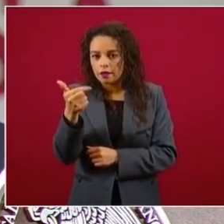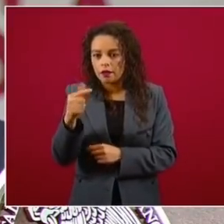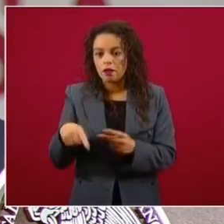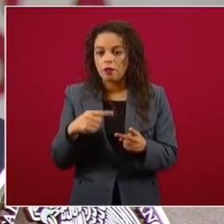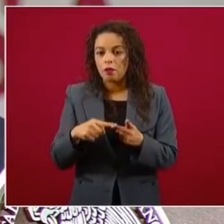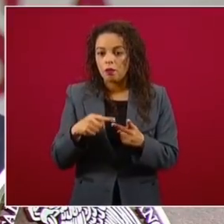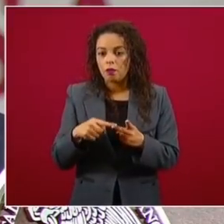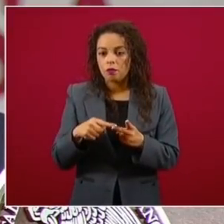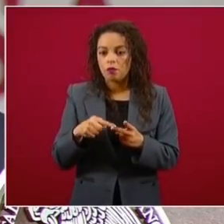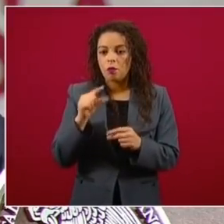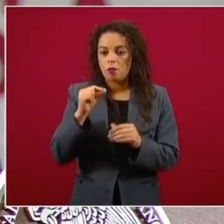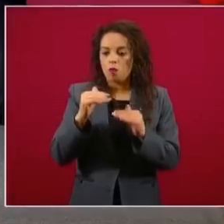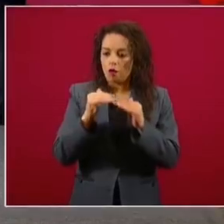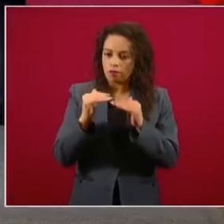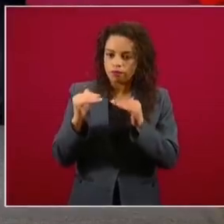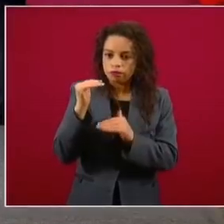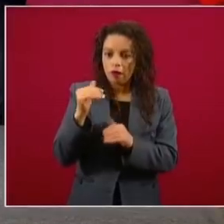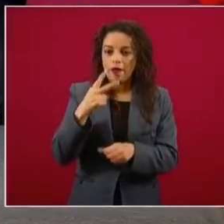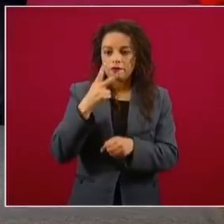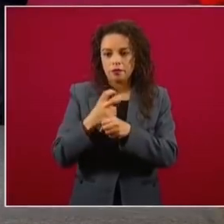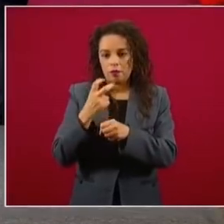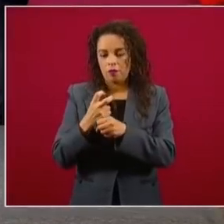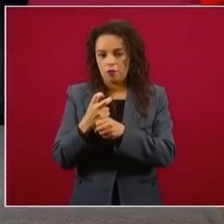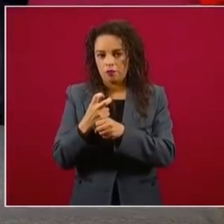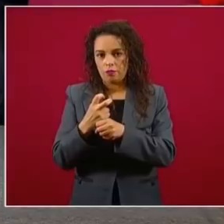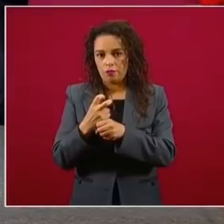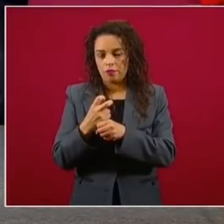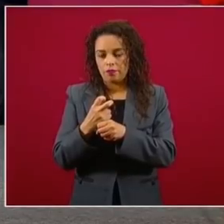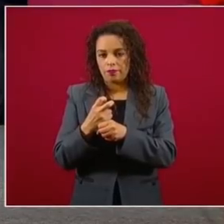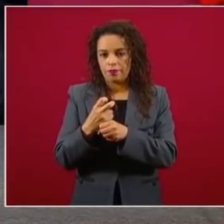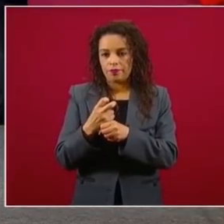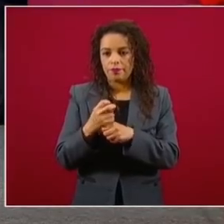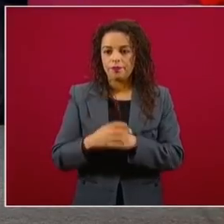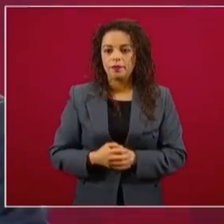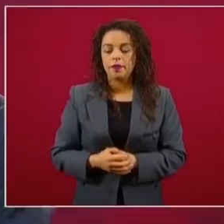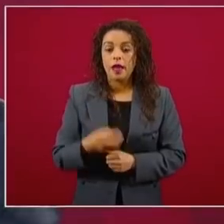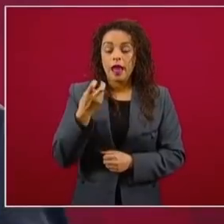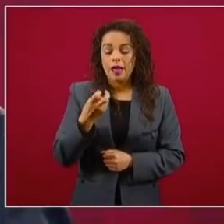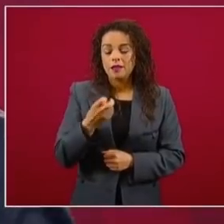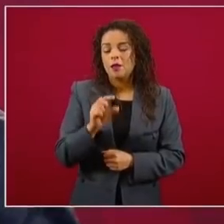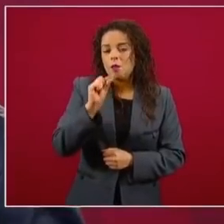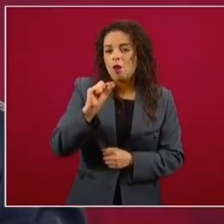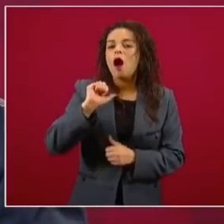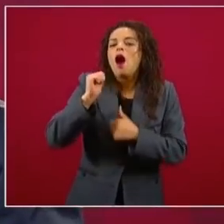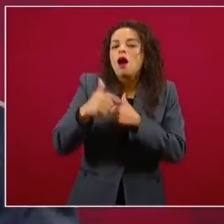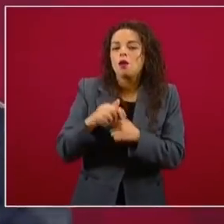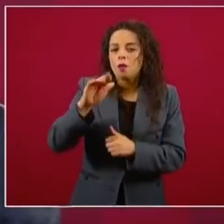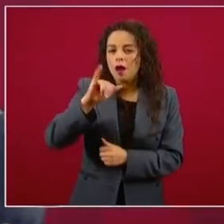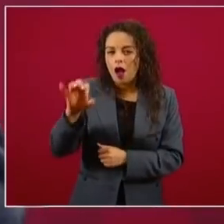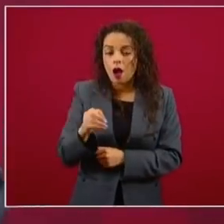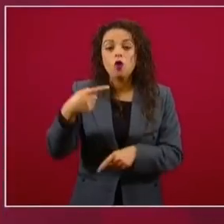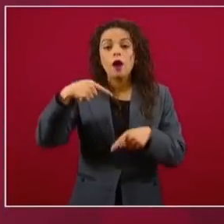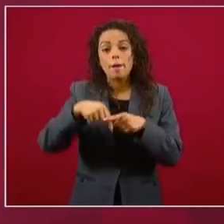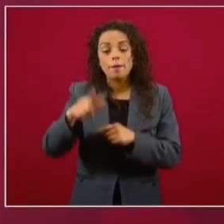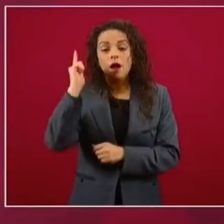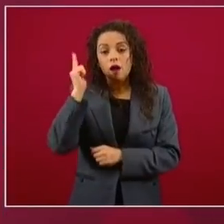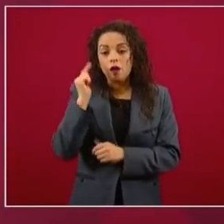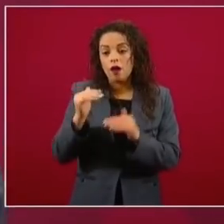en el segundo trimestre. De esta base, que es relativamente baja, estamos esperando un crecimiento